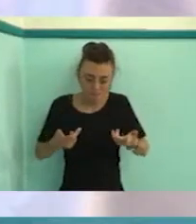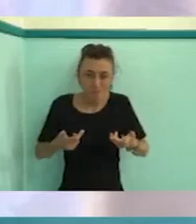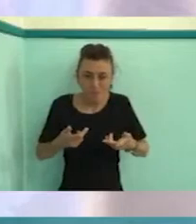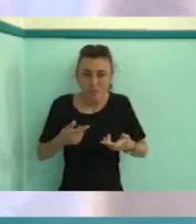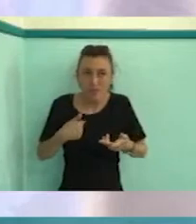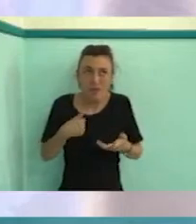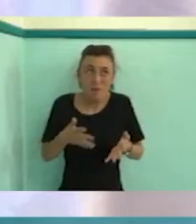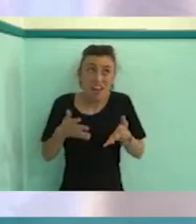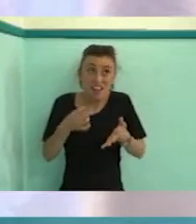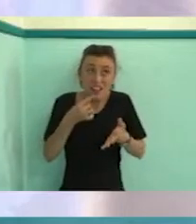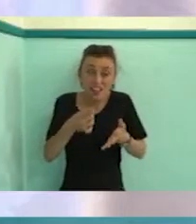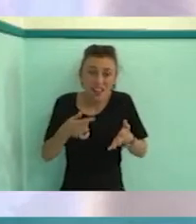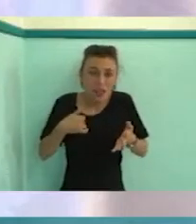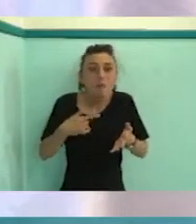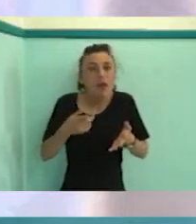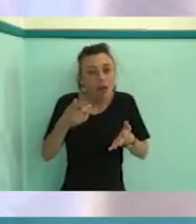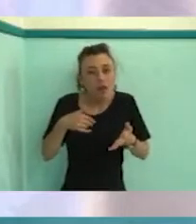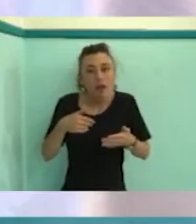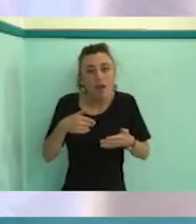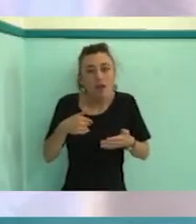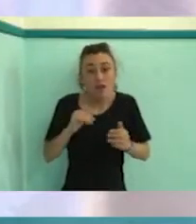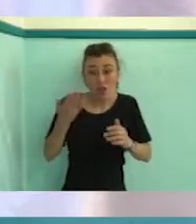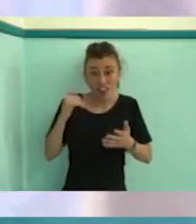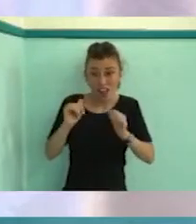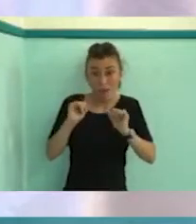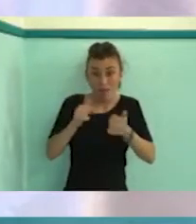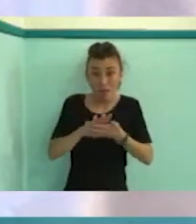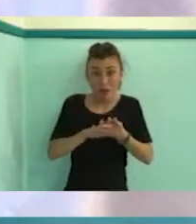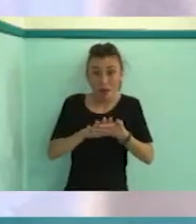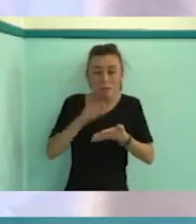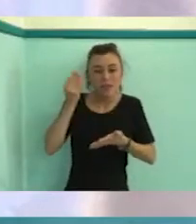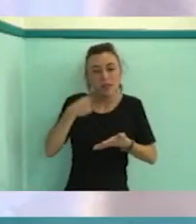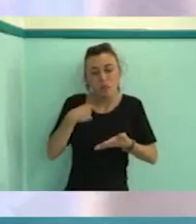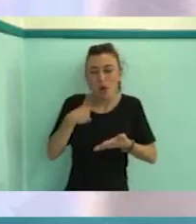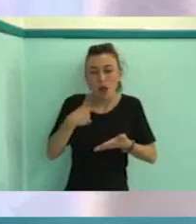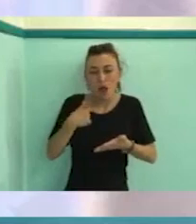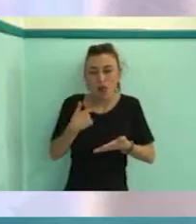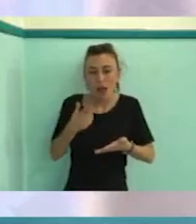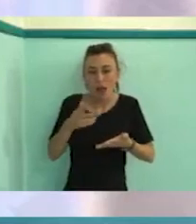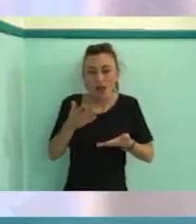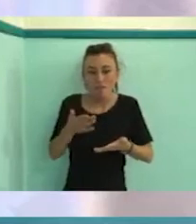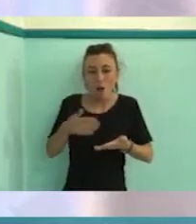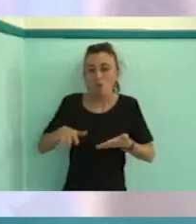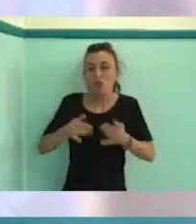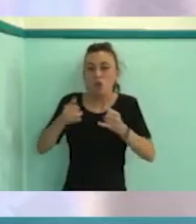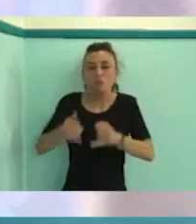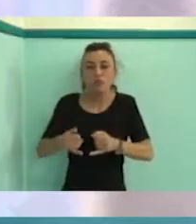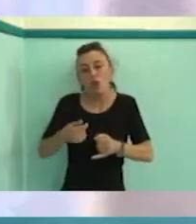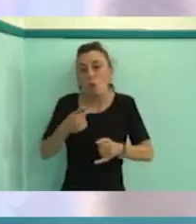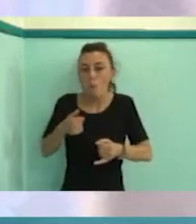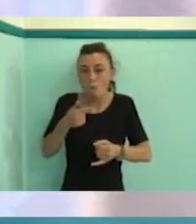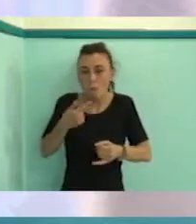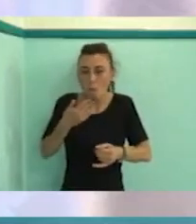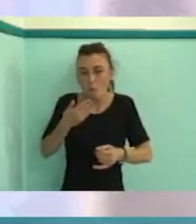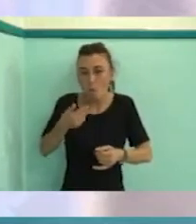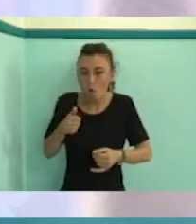a m tambén me pasaba que cuando empecé a sanar pensaba que esto era tocar llegar a un sitio y tocar un botón sabes como que como que había un tope o sea tipo yo ahora